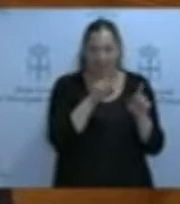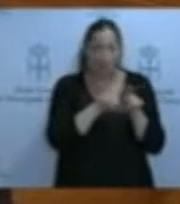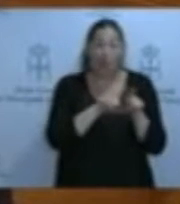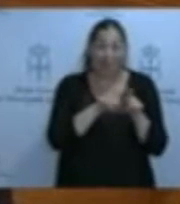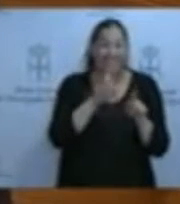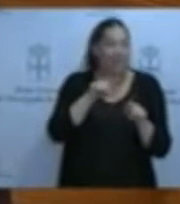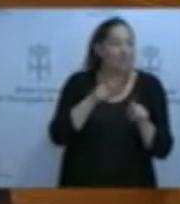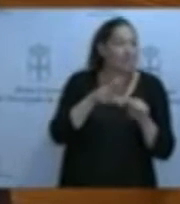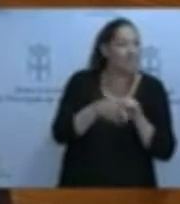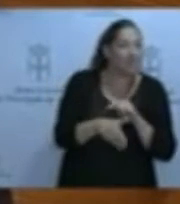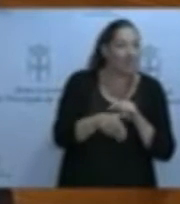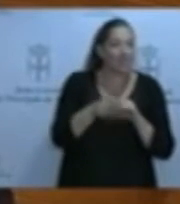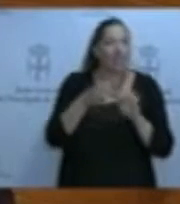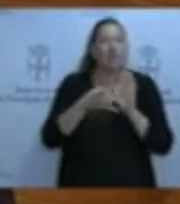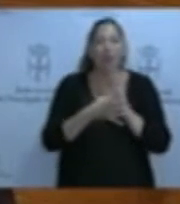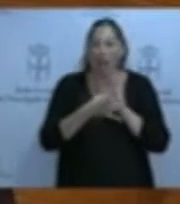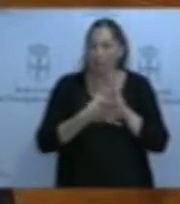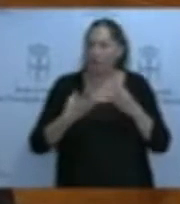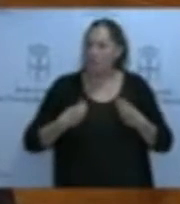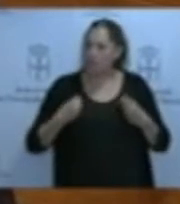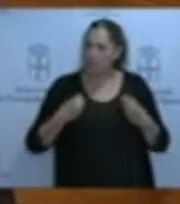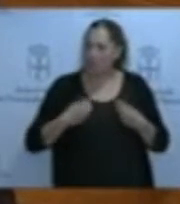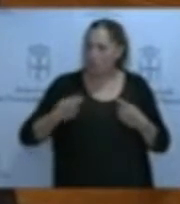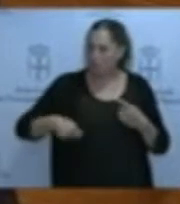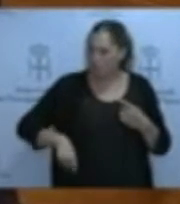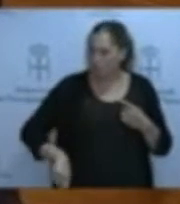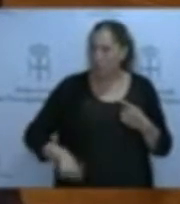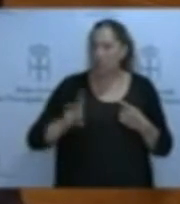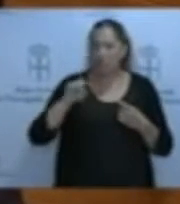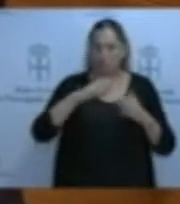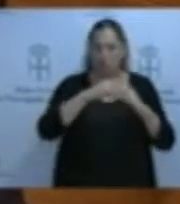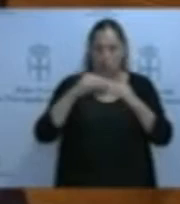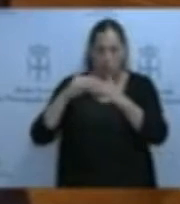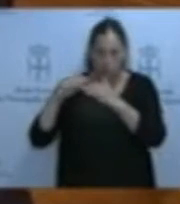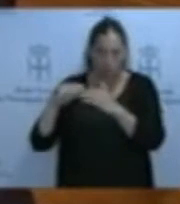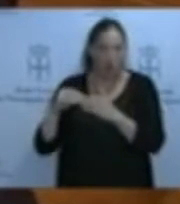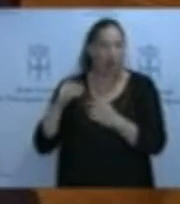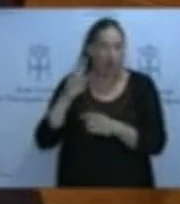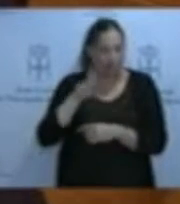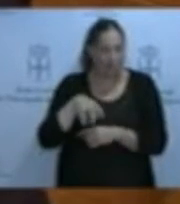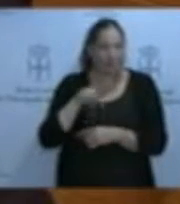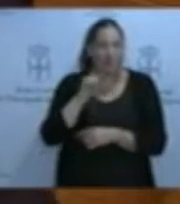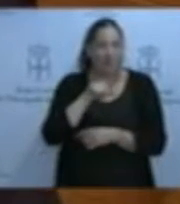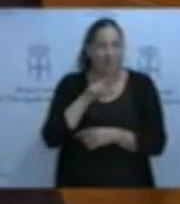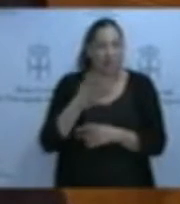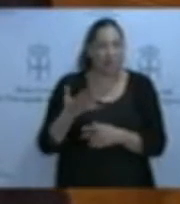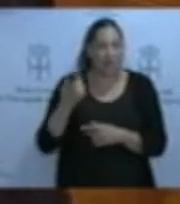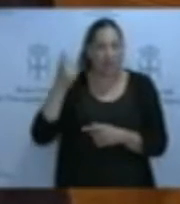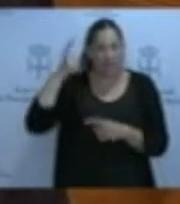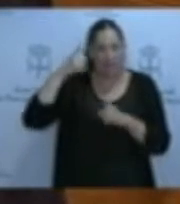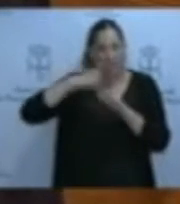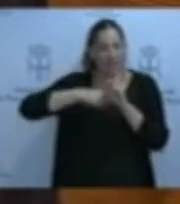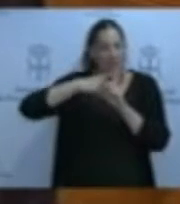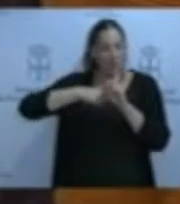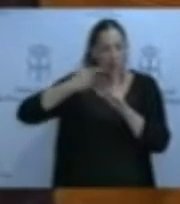calidad de vida de residentes y profesionales, esos a los que ustedes les valen para todo, tengan la categoría profesional que